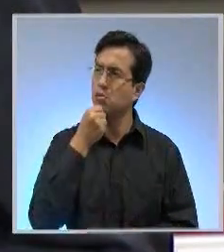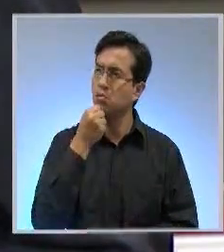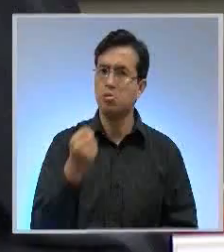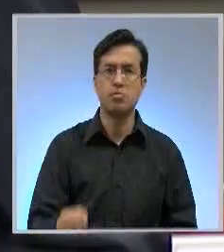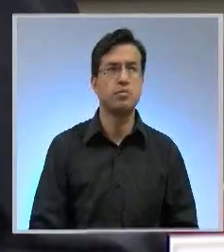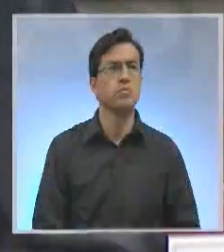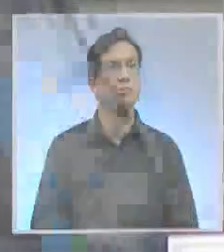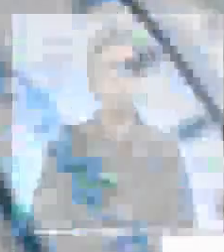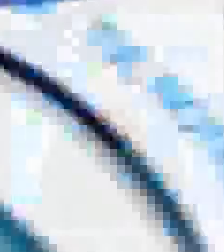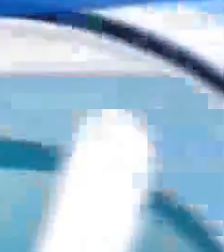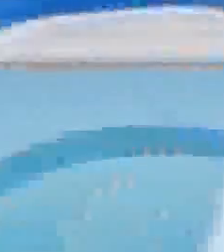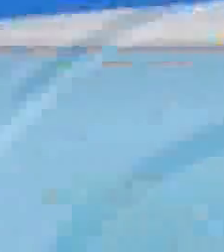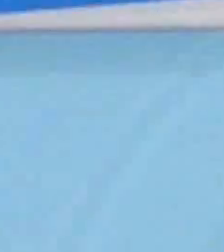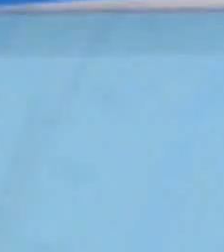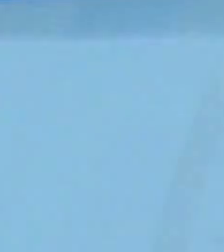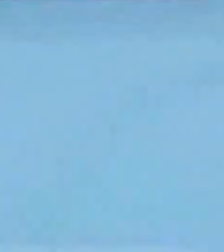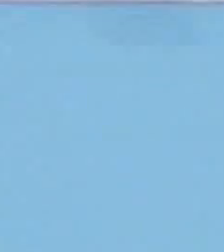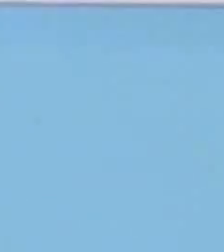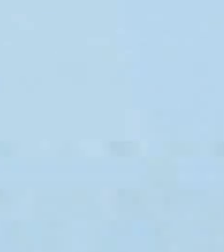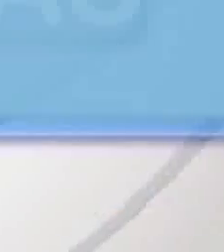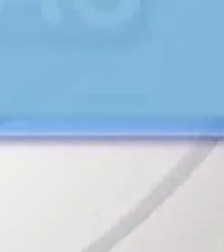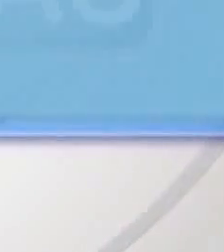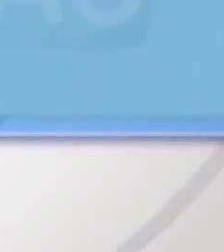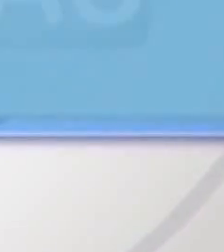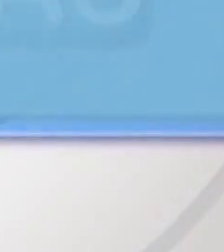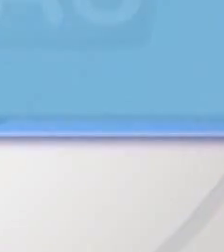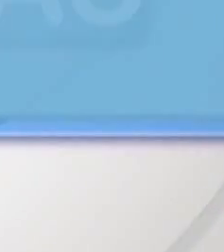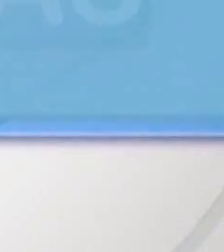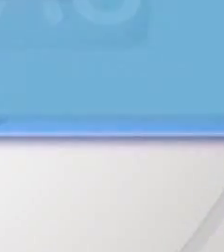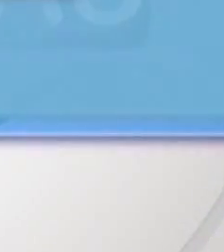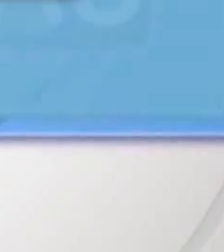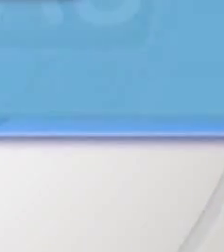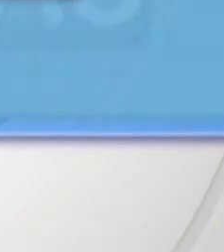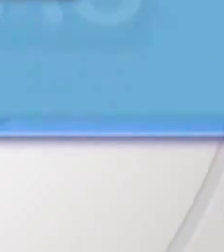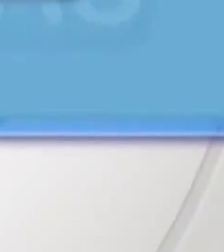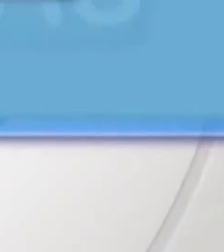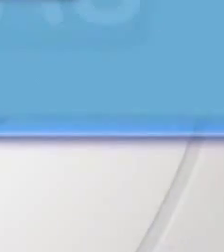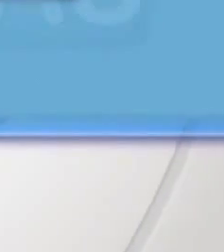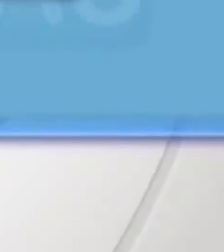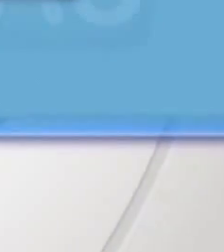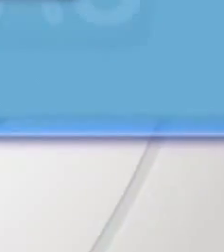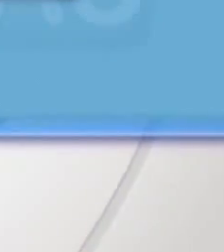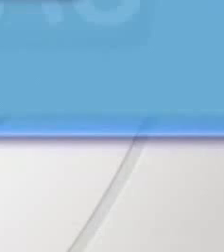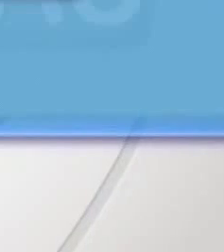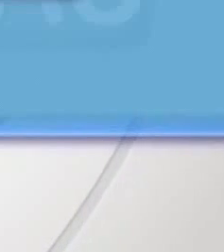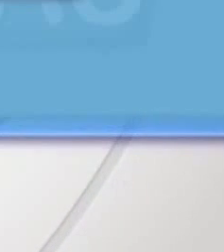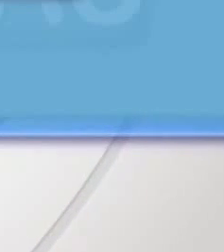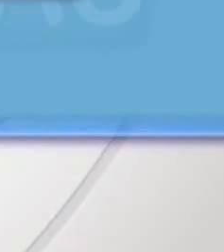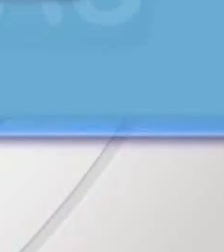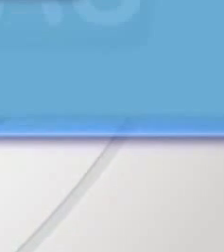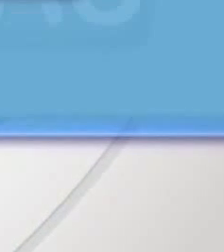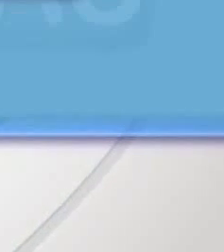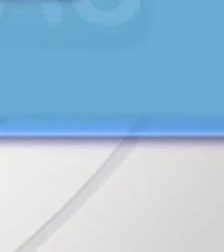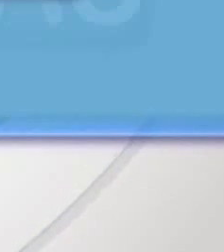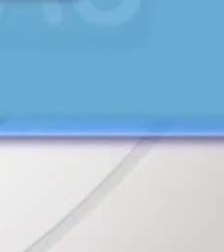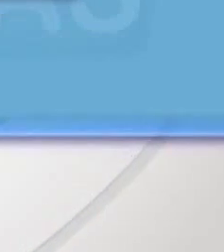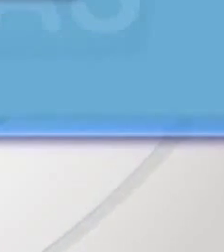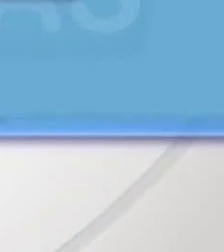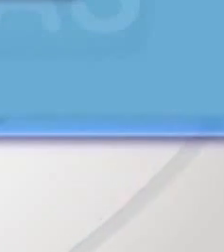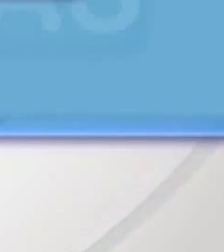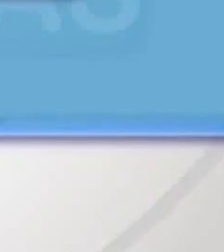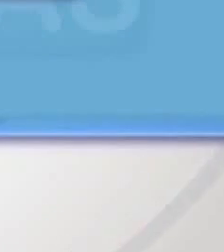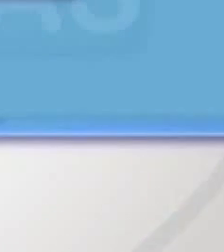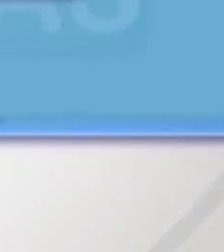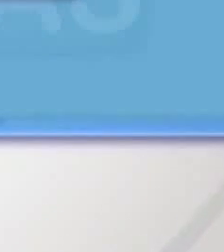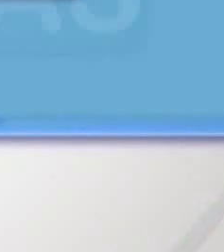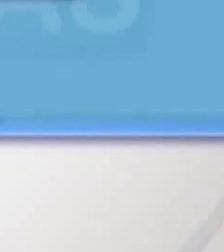77.5%. Este tema, y con esta alternativa, la presidenta de la Asamblea ha descartado además el retiro por parte del Ejecutivo de este